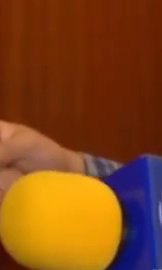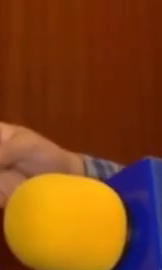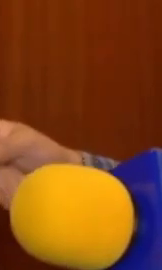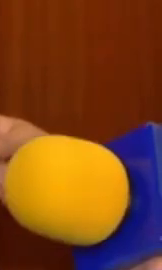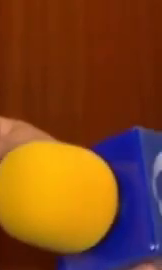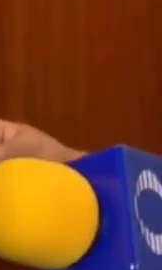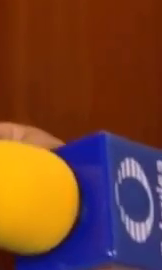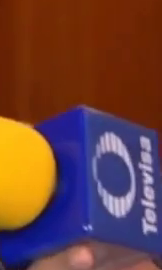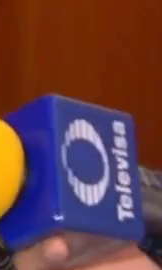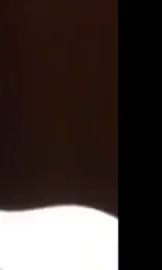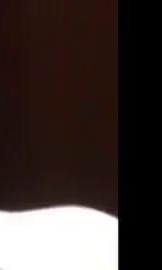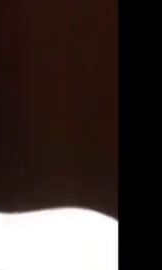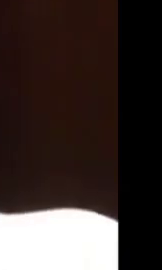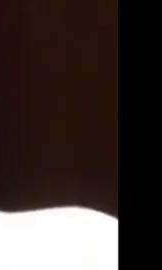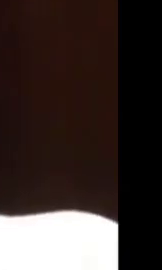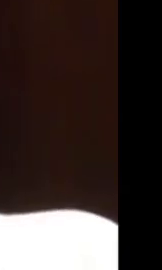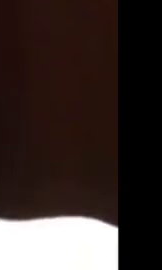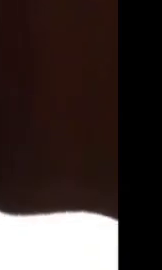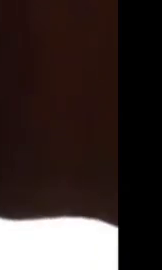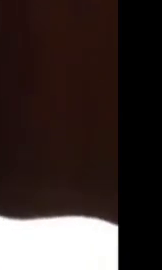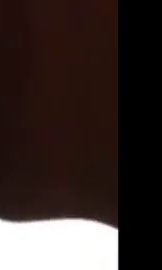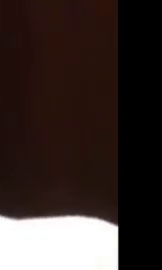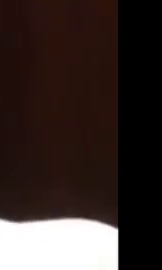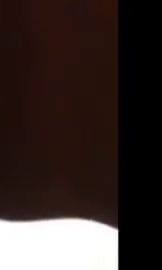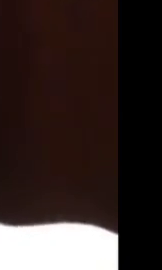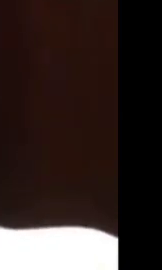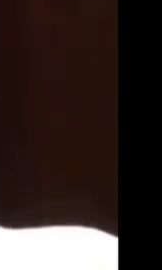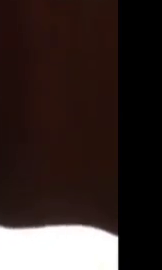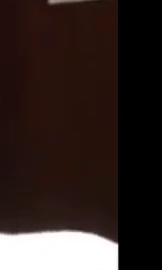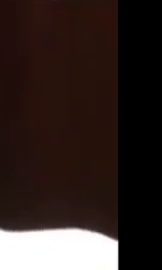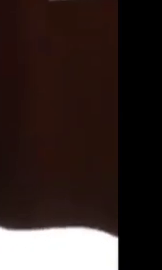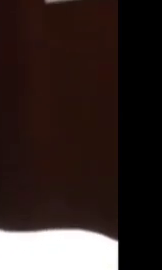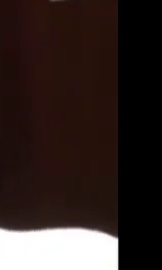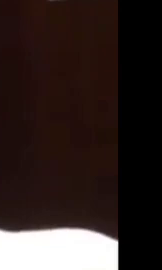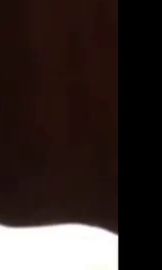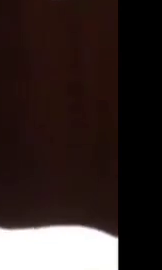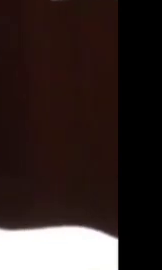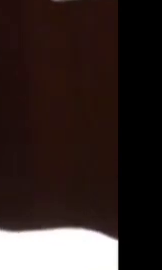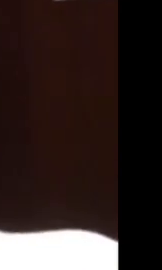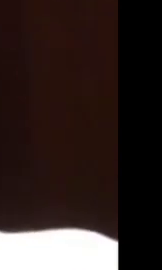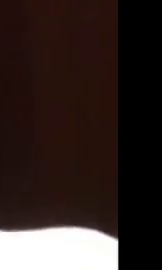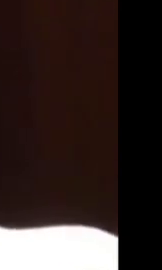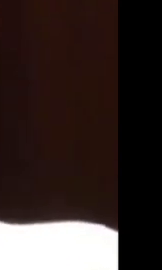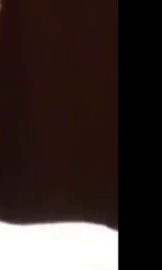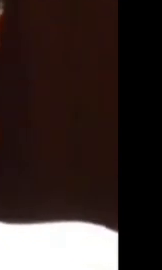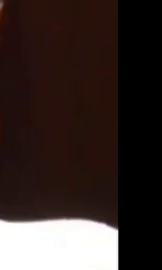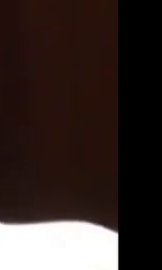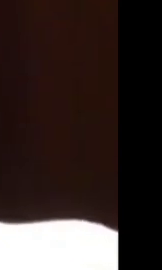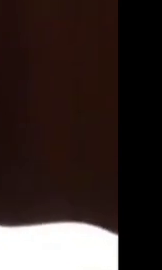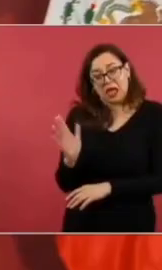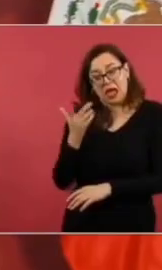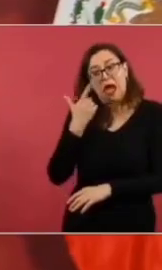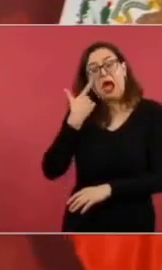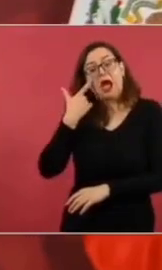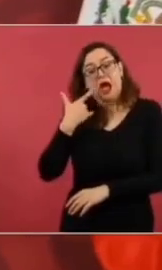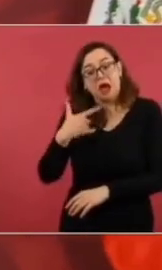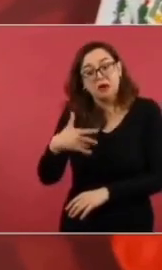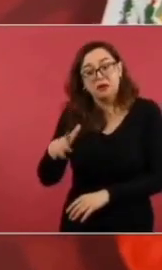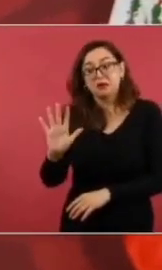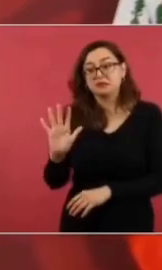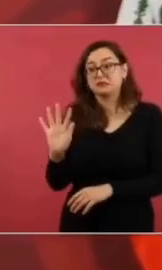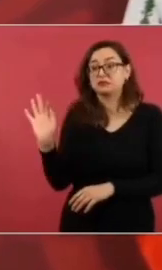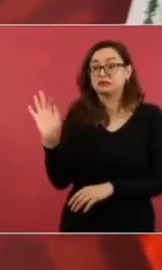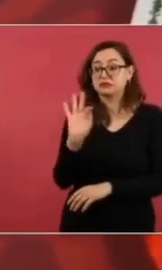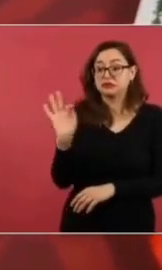puede ser también esta decisión de la corte si no se cuida por parte de estos ministros con todos los intereses que hay